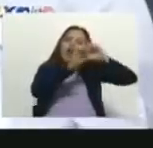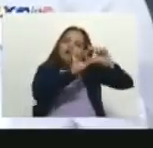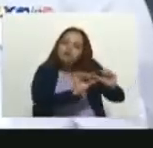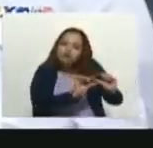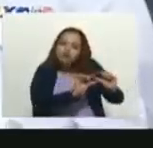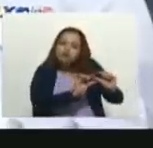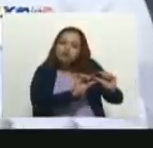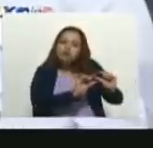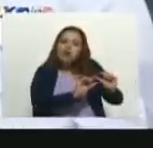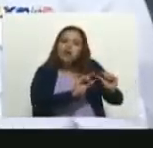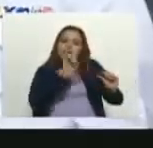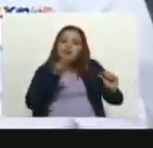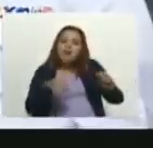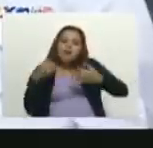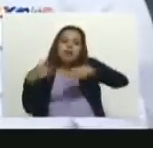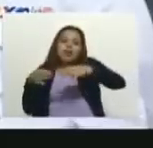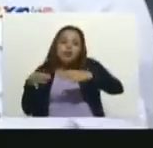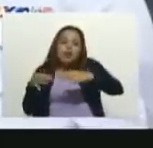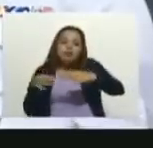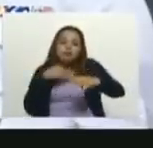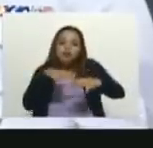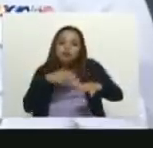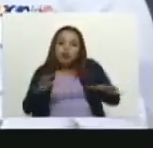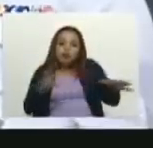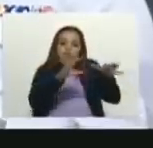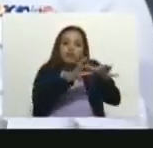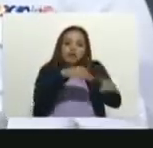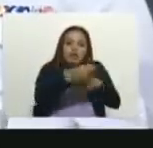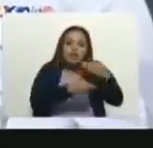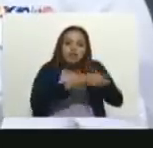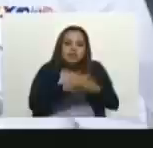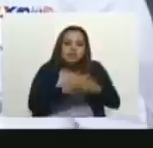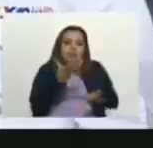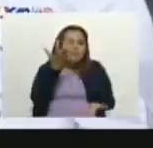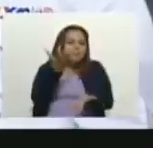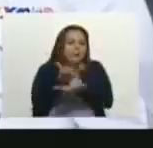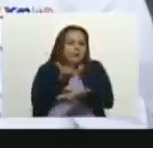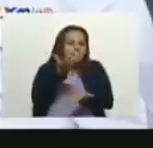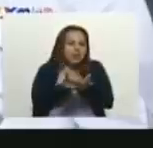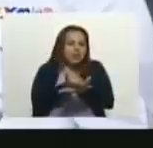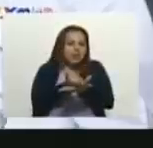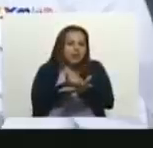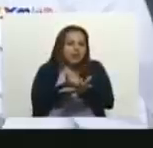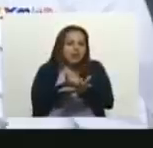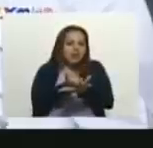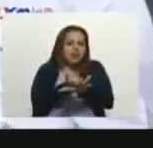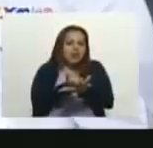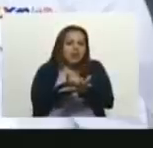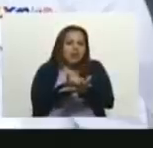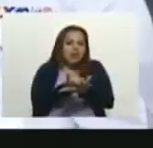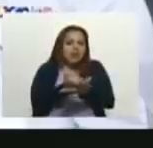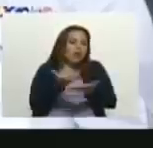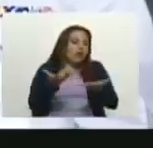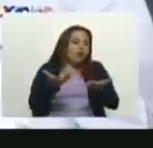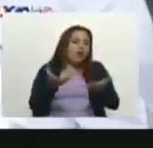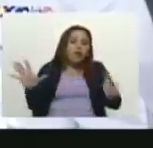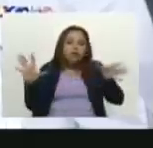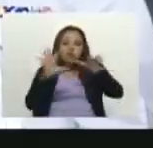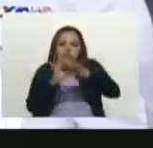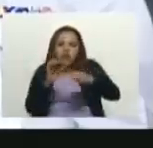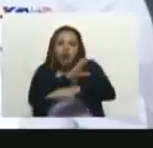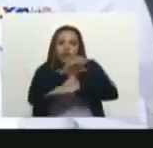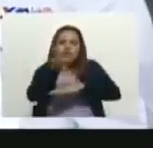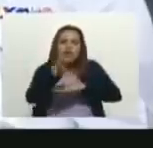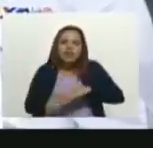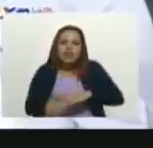estamos logrando una cosecha de piña con una variedad costarricense que en